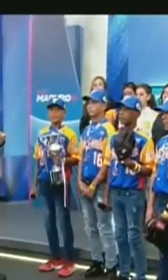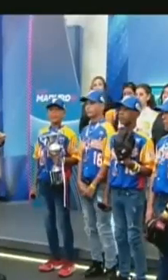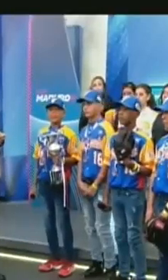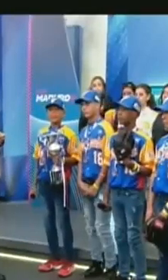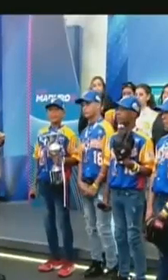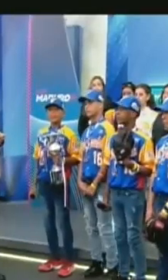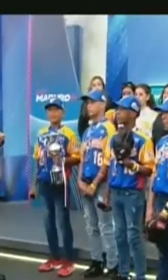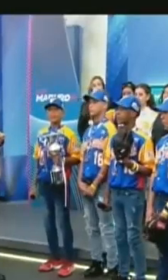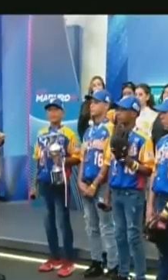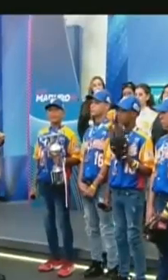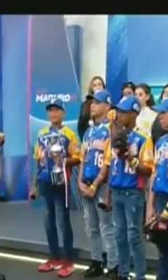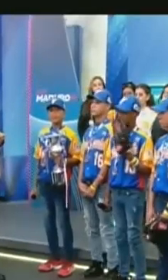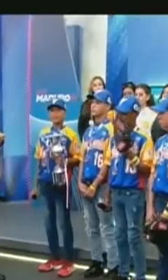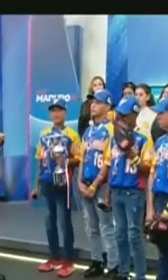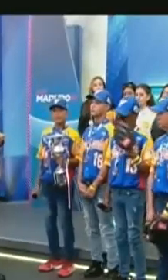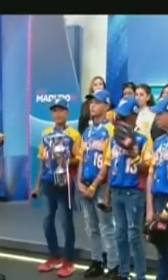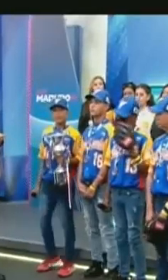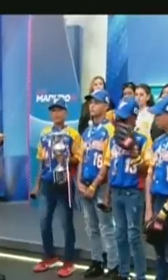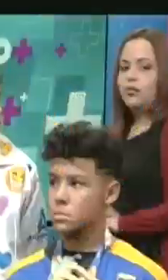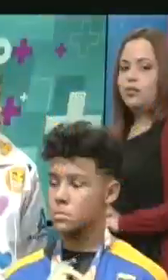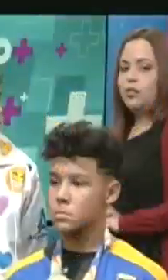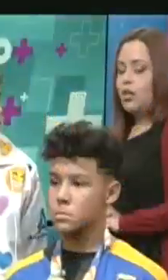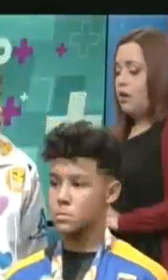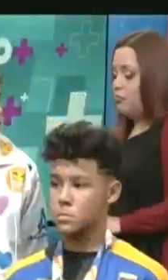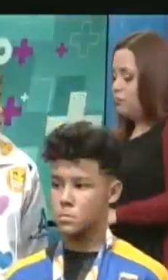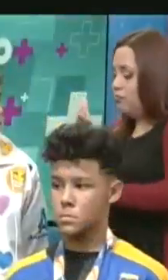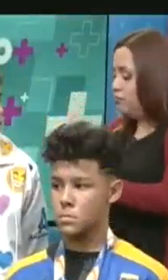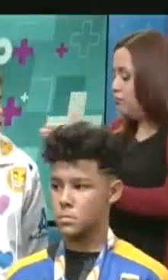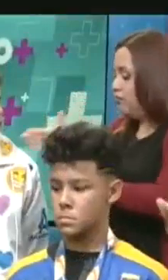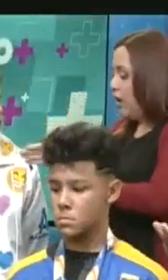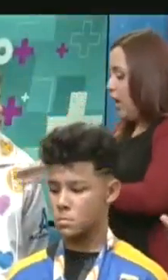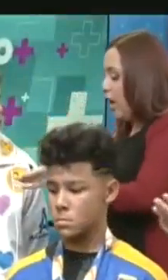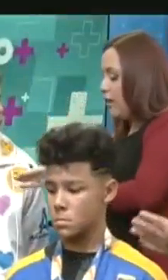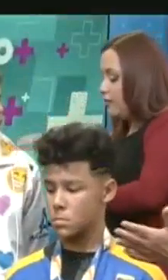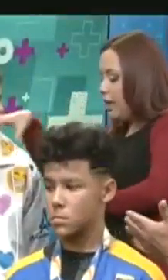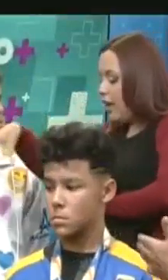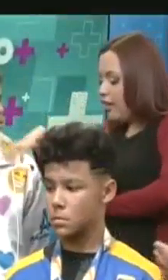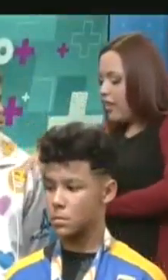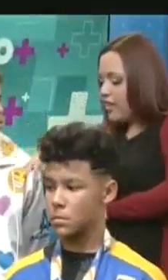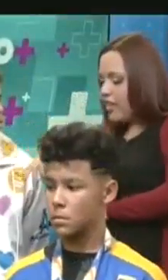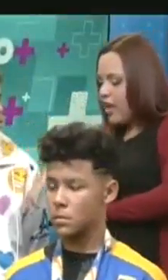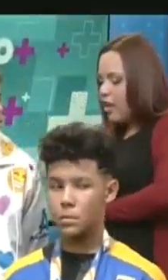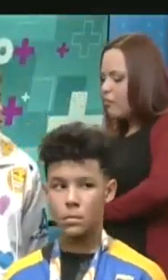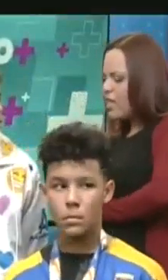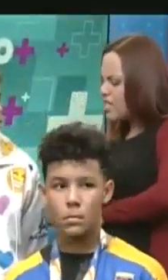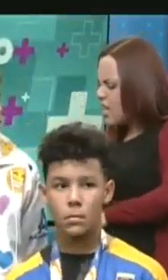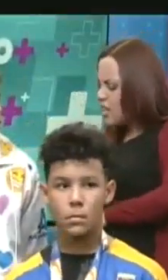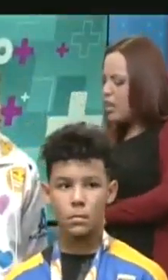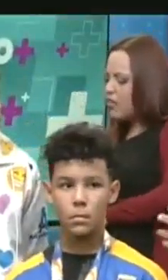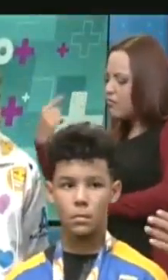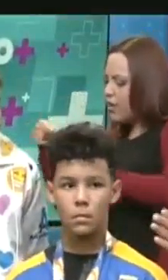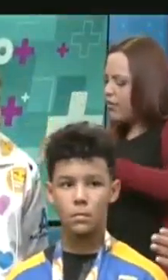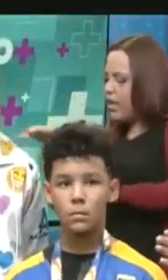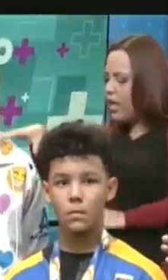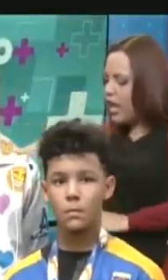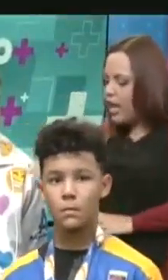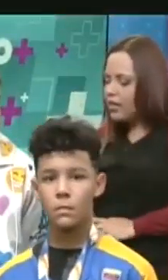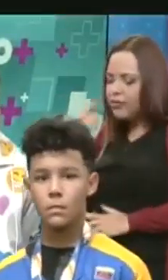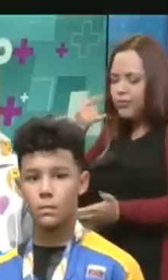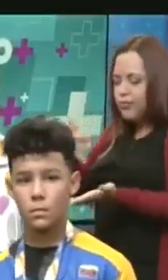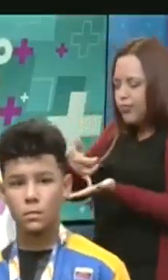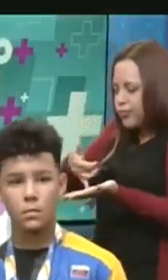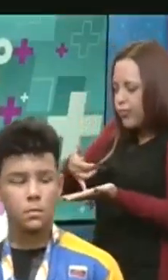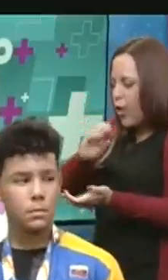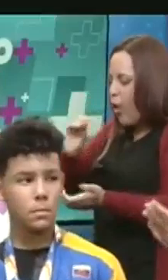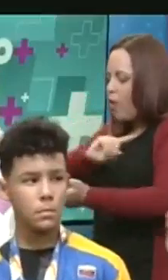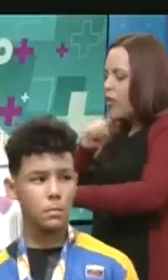y aparte de eso nos trasladamos hasta los diferentes estados, hacemos un enlace con los presidentes de asociaciones, donde tengamos debilidades,